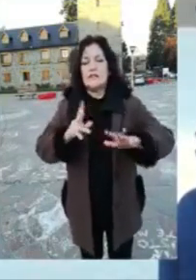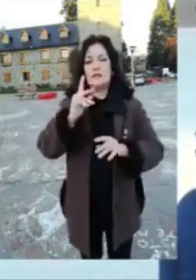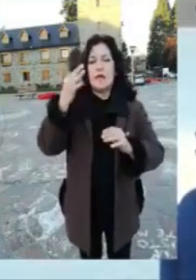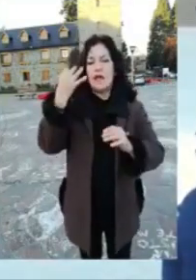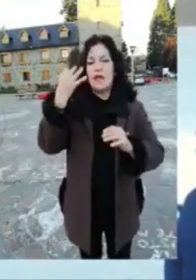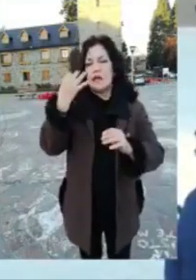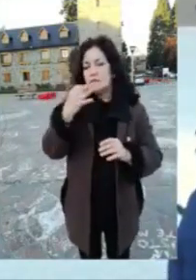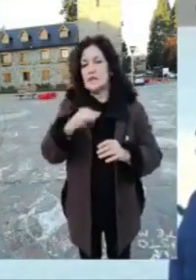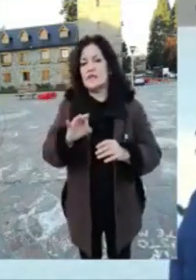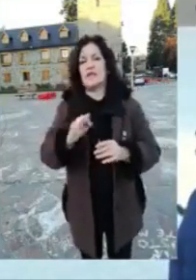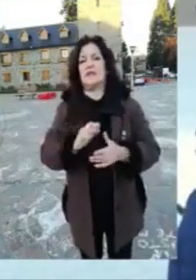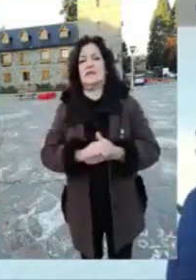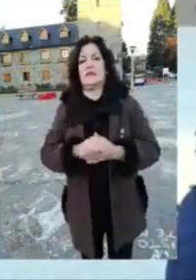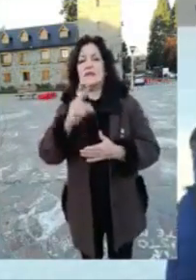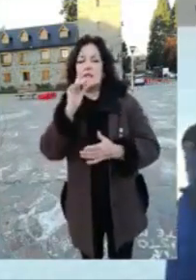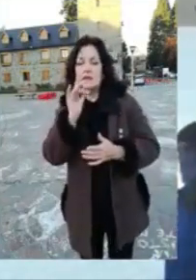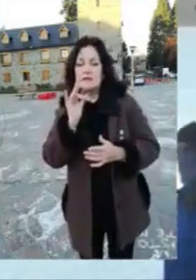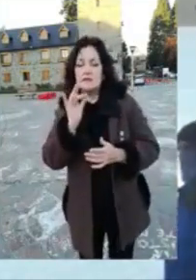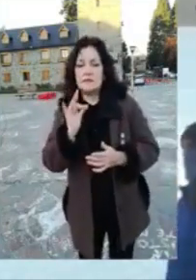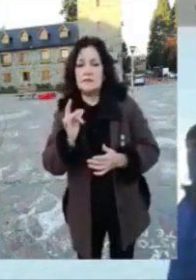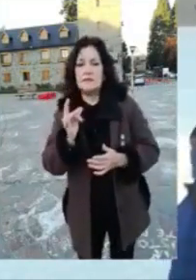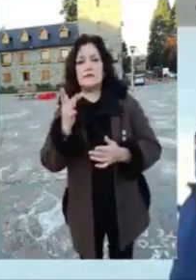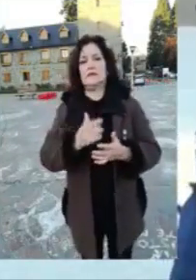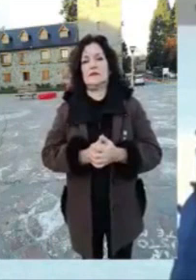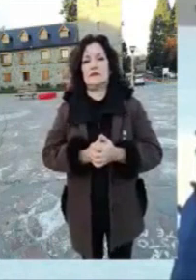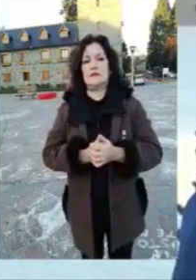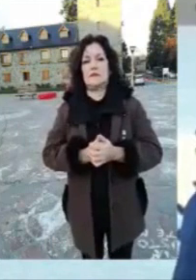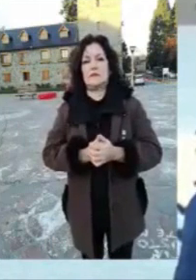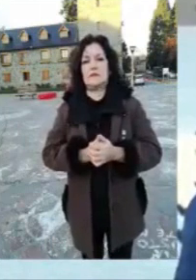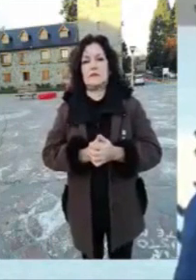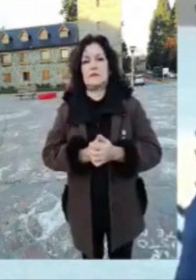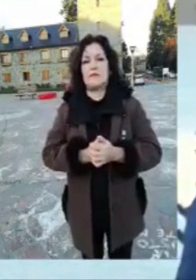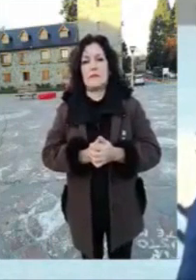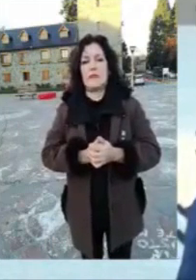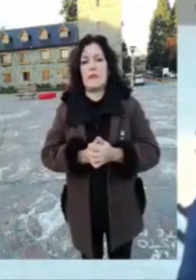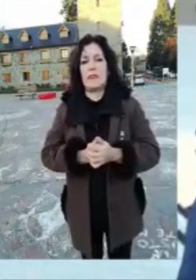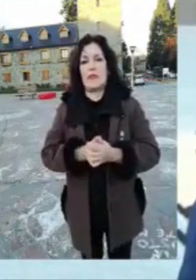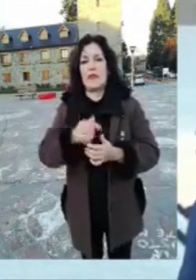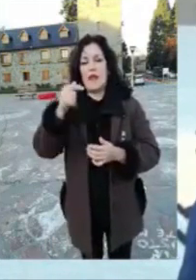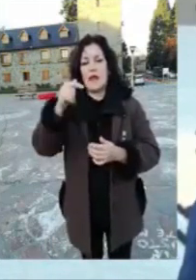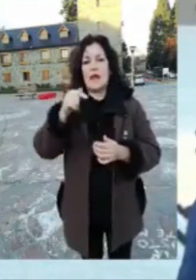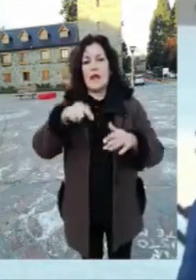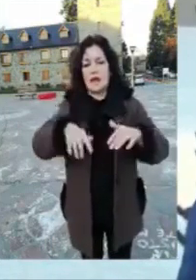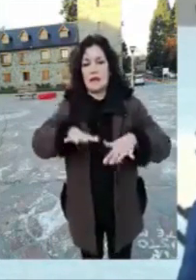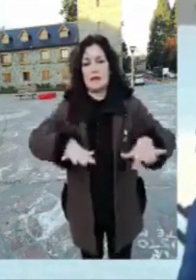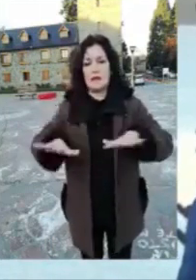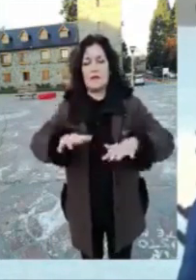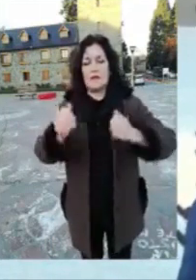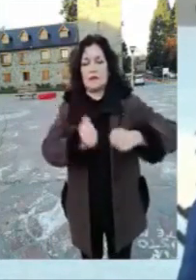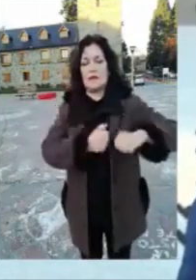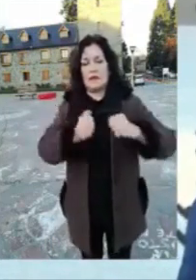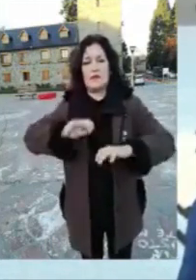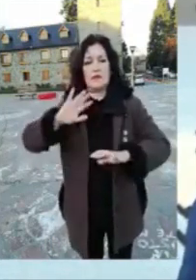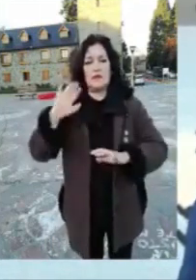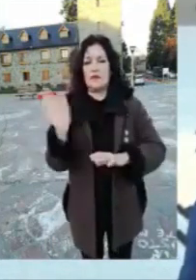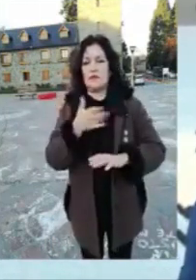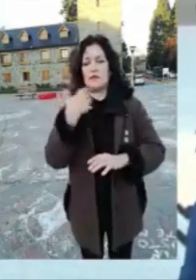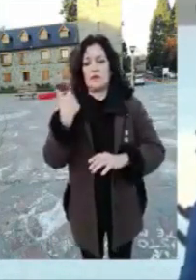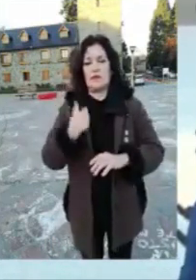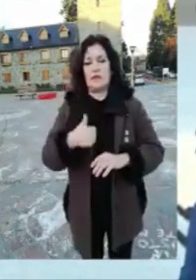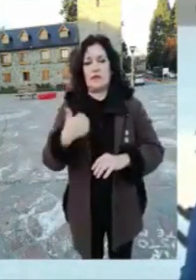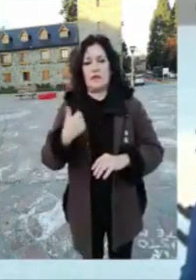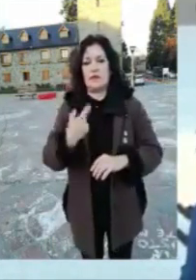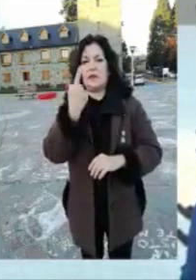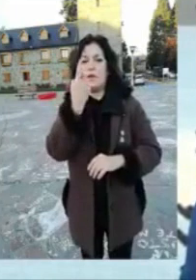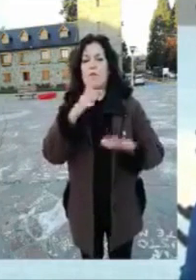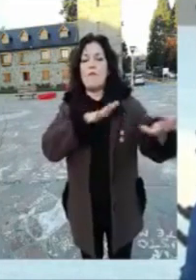especial muy particular que huelga decir las palabras para decir lo que estamos pasando pero realmente es un